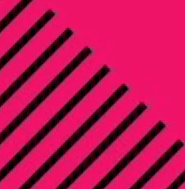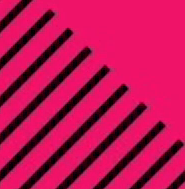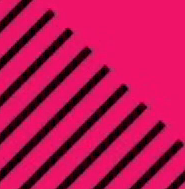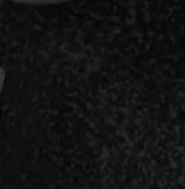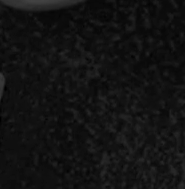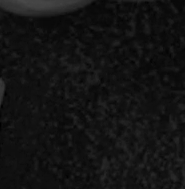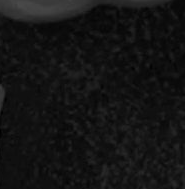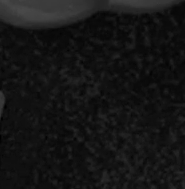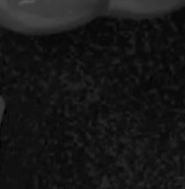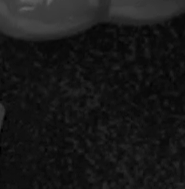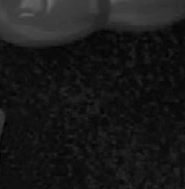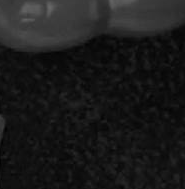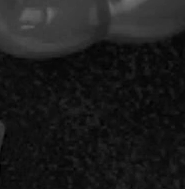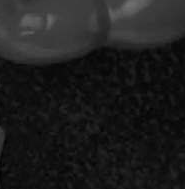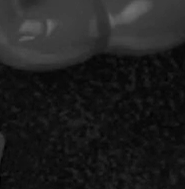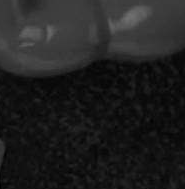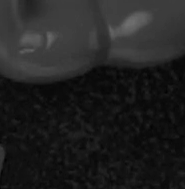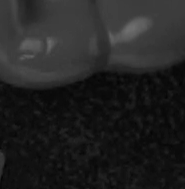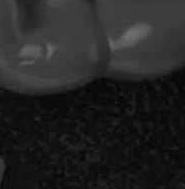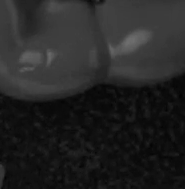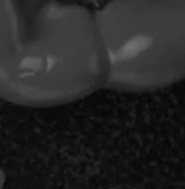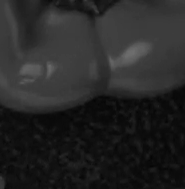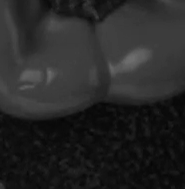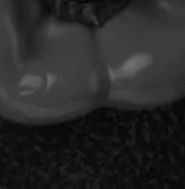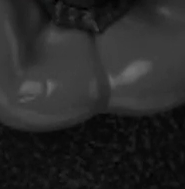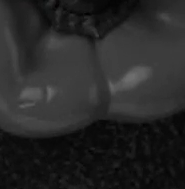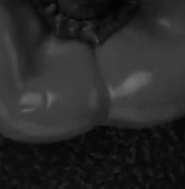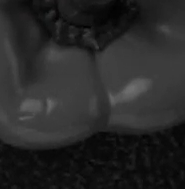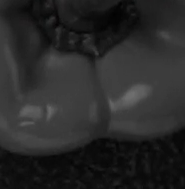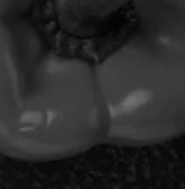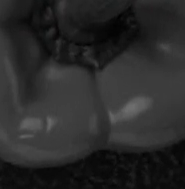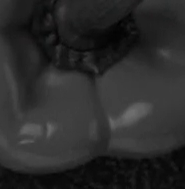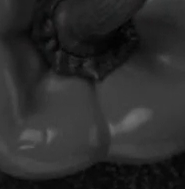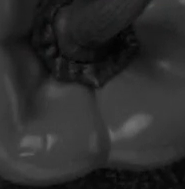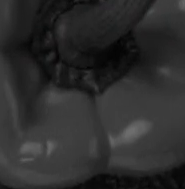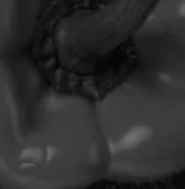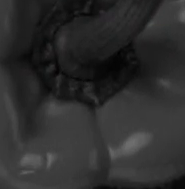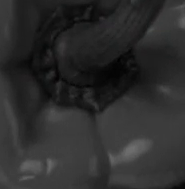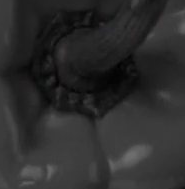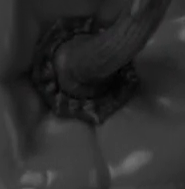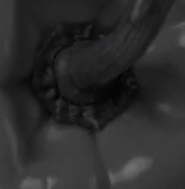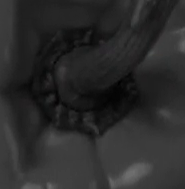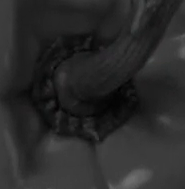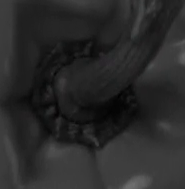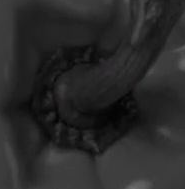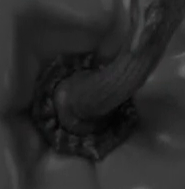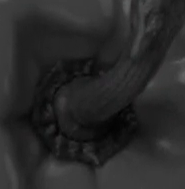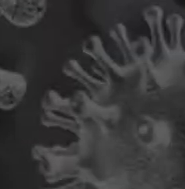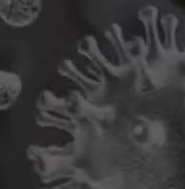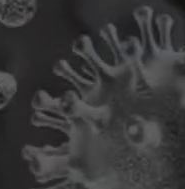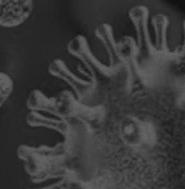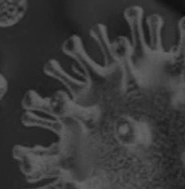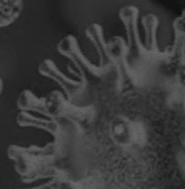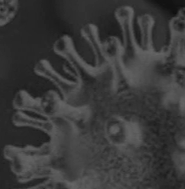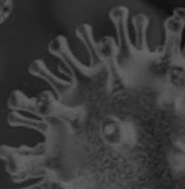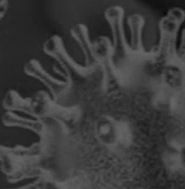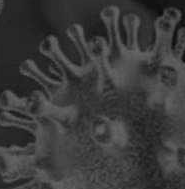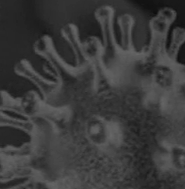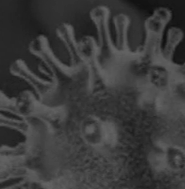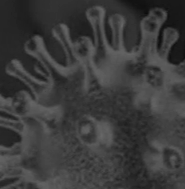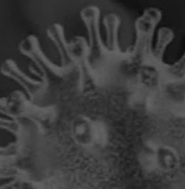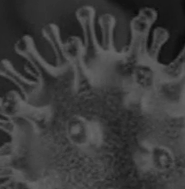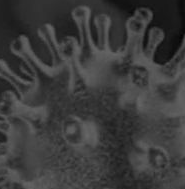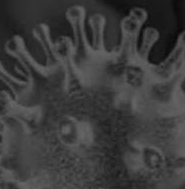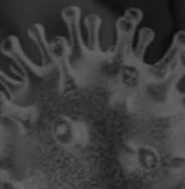falso. No hay evidencia de que esta sustancia ayude a prevenir y a curar enfermedades virales. Solemos